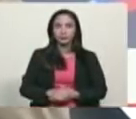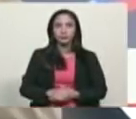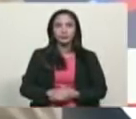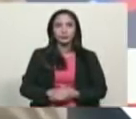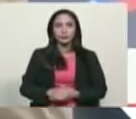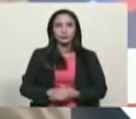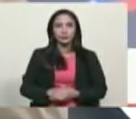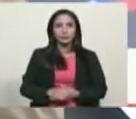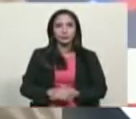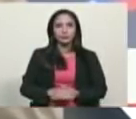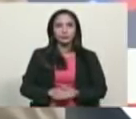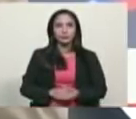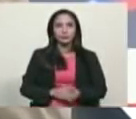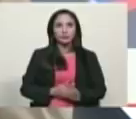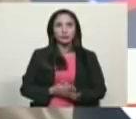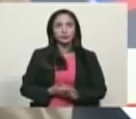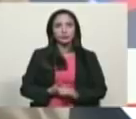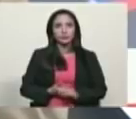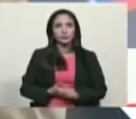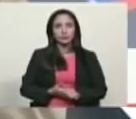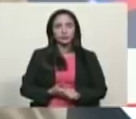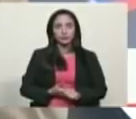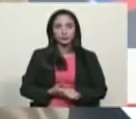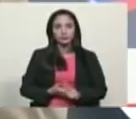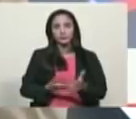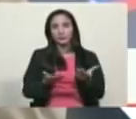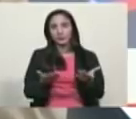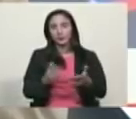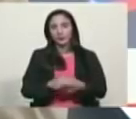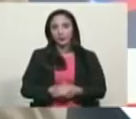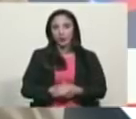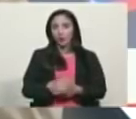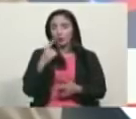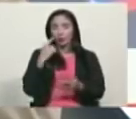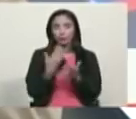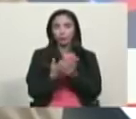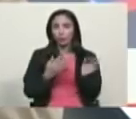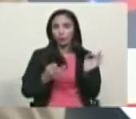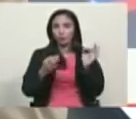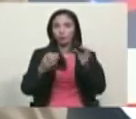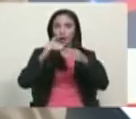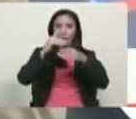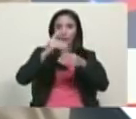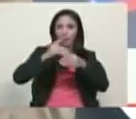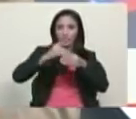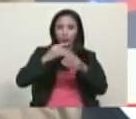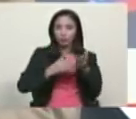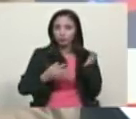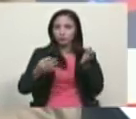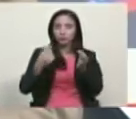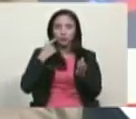Orinoco. Sobre eso quedaron registros en su momento.